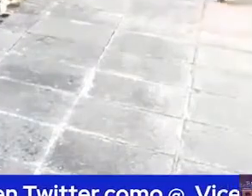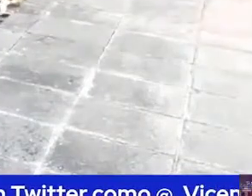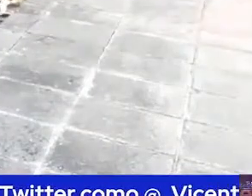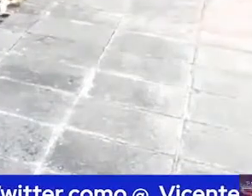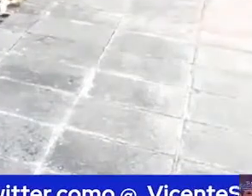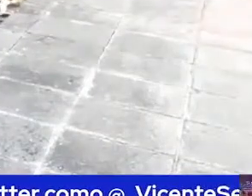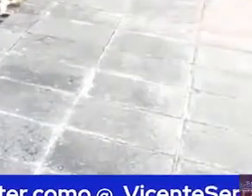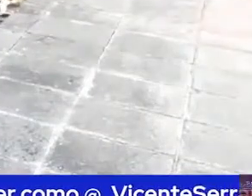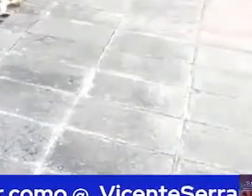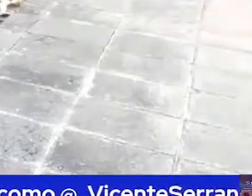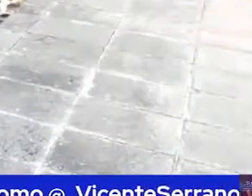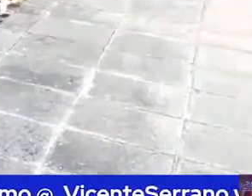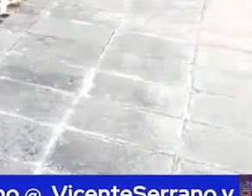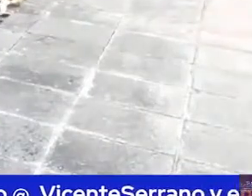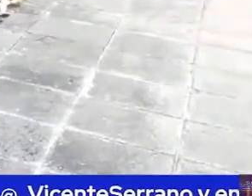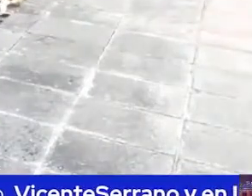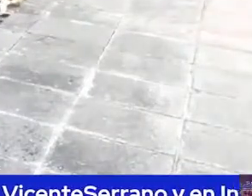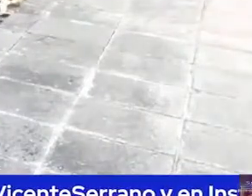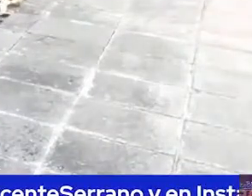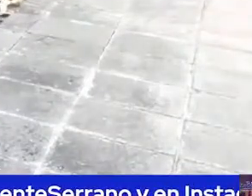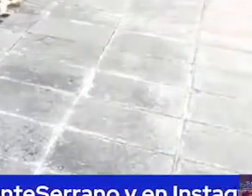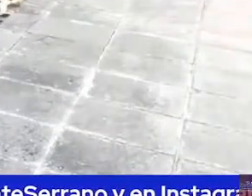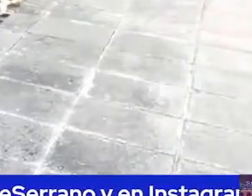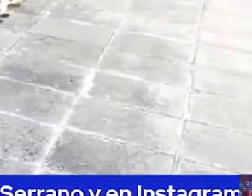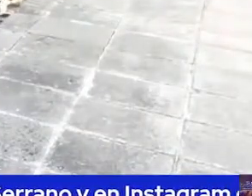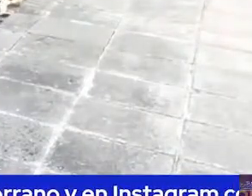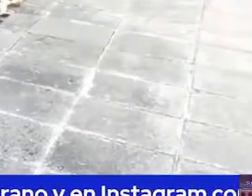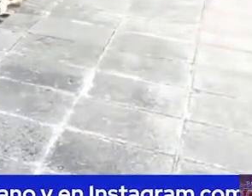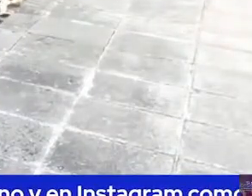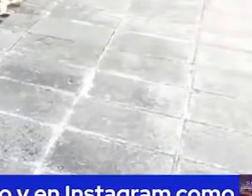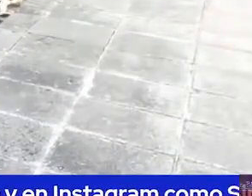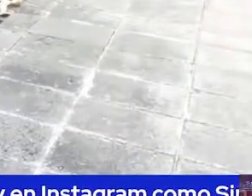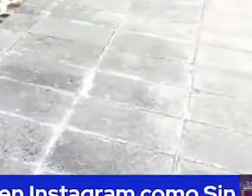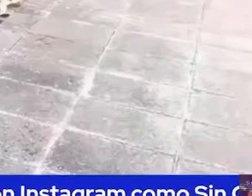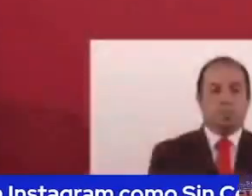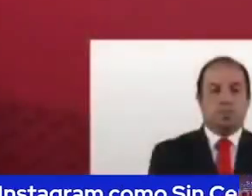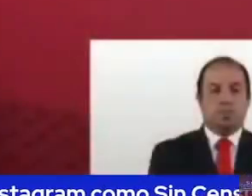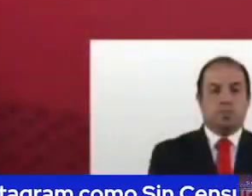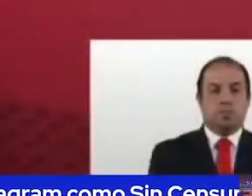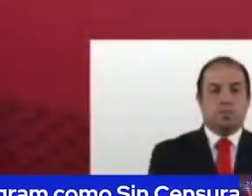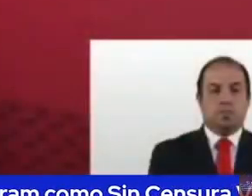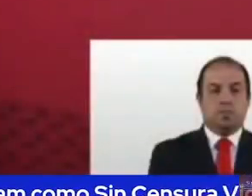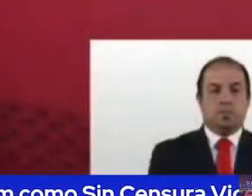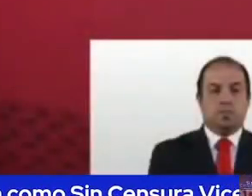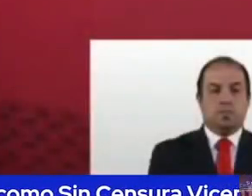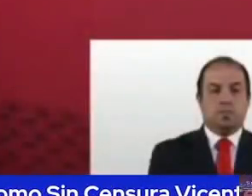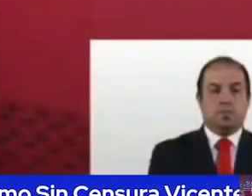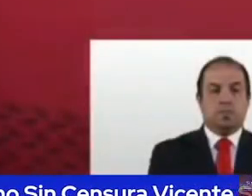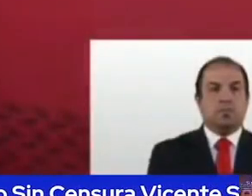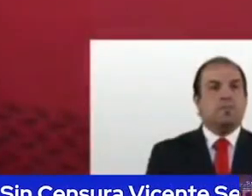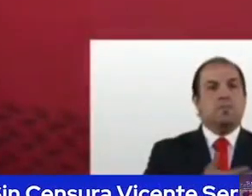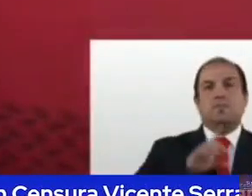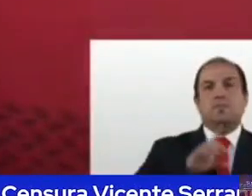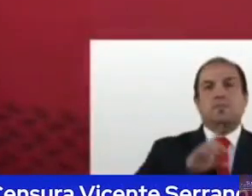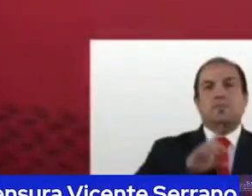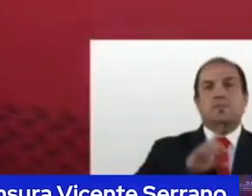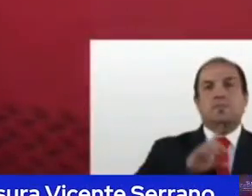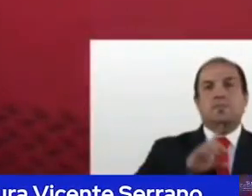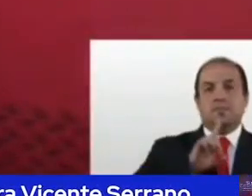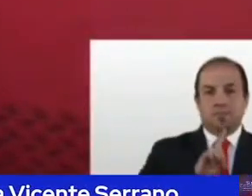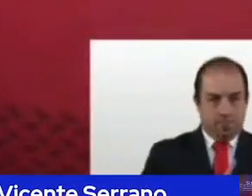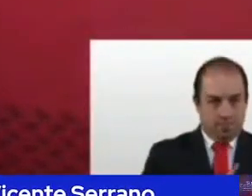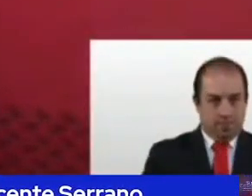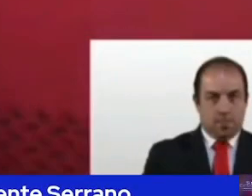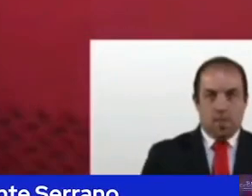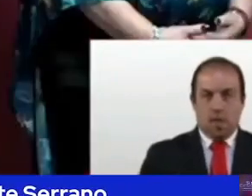un tema que también le interesa a la audiencia de Sin Censura. Vamos a ver y escuchar. Adelante, David. Buenos días, con